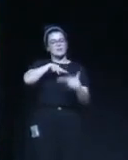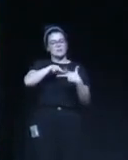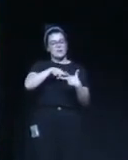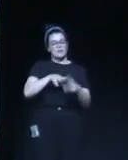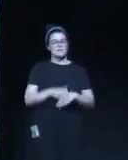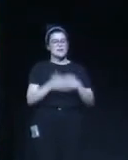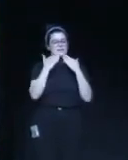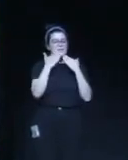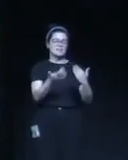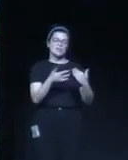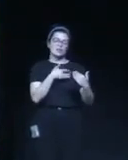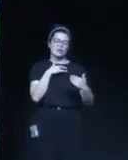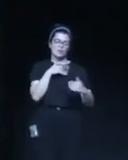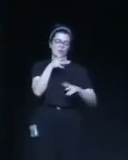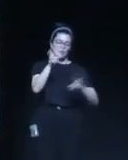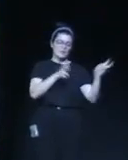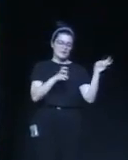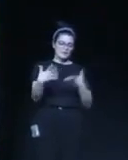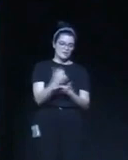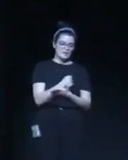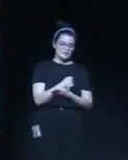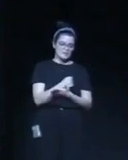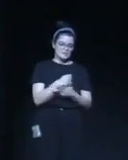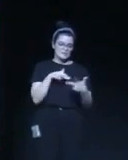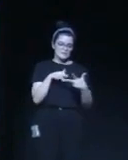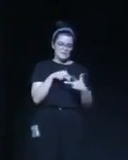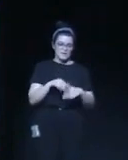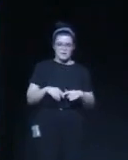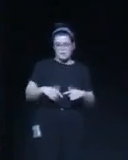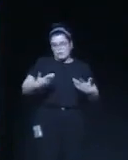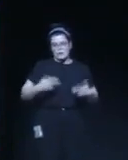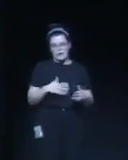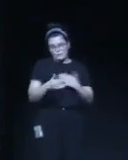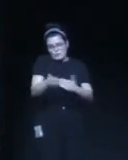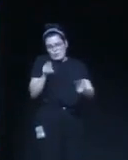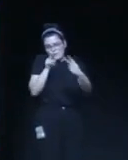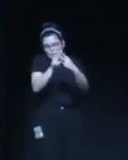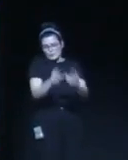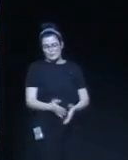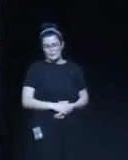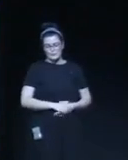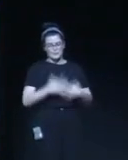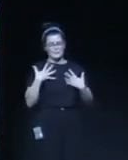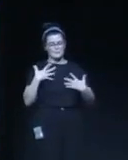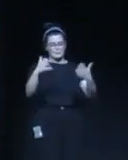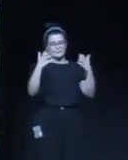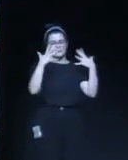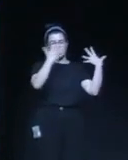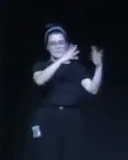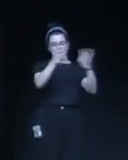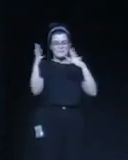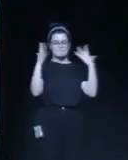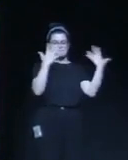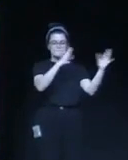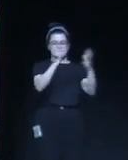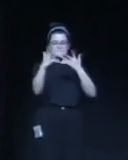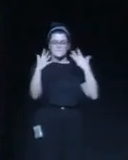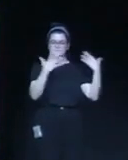Mi esker bihotz ez etortzeagatik eta dator, bueno, beste bate arte. Muchísimas gracias.